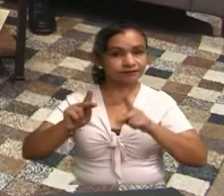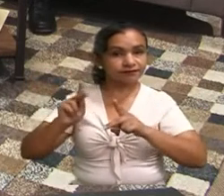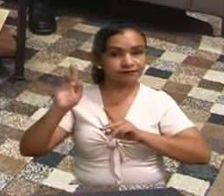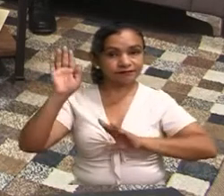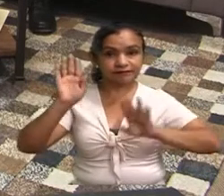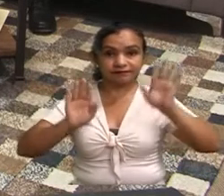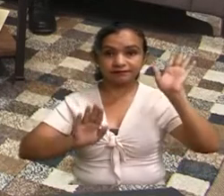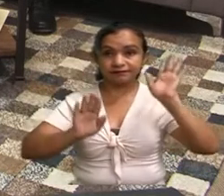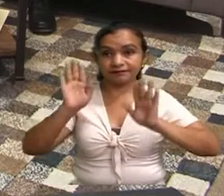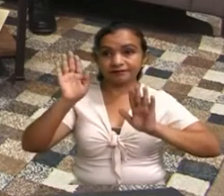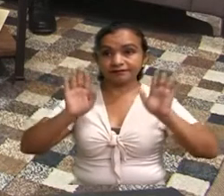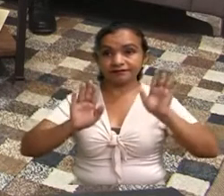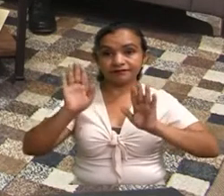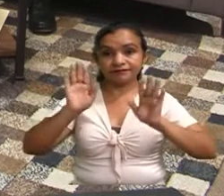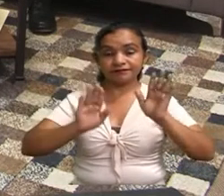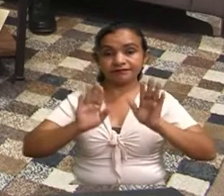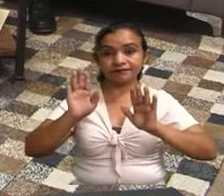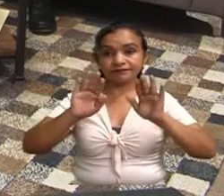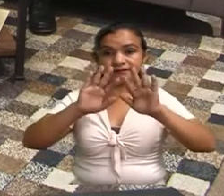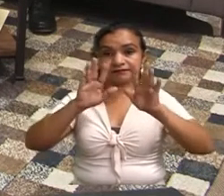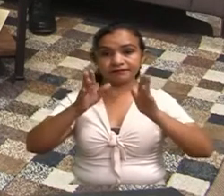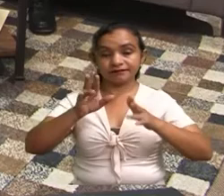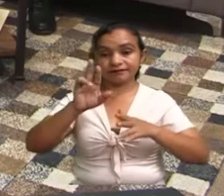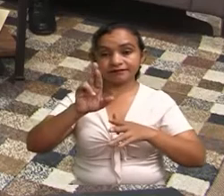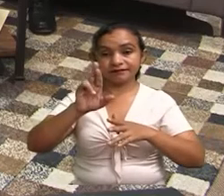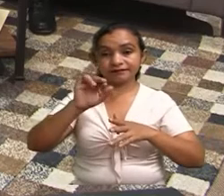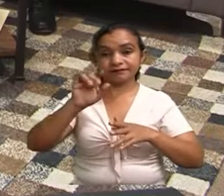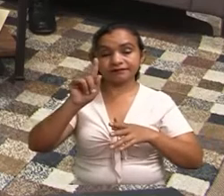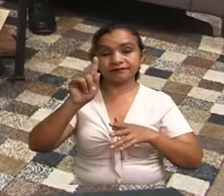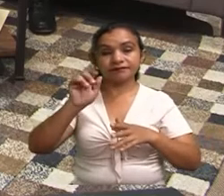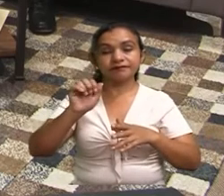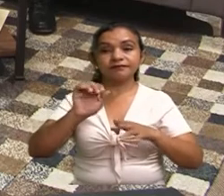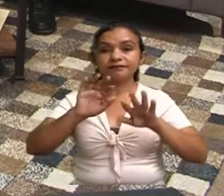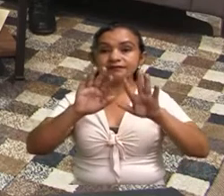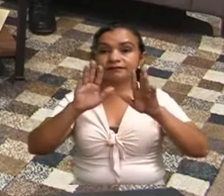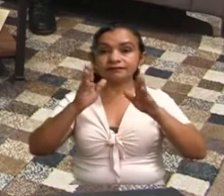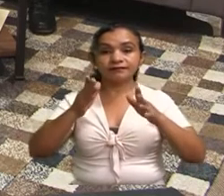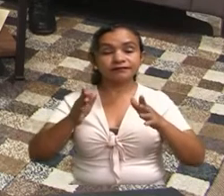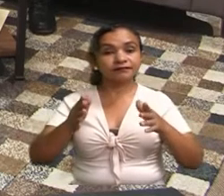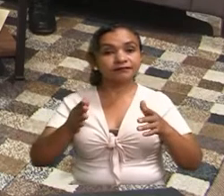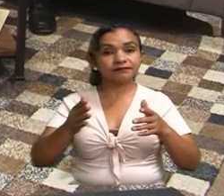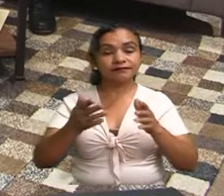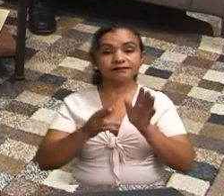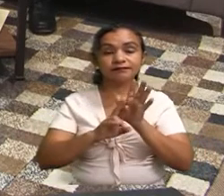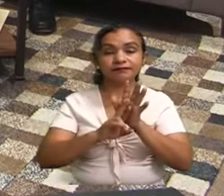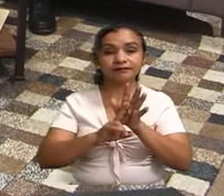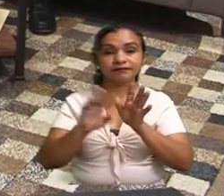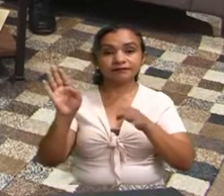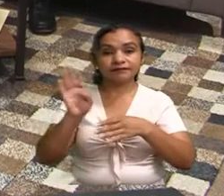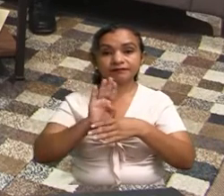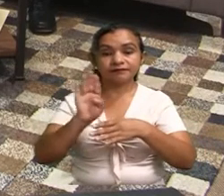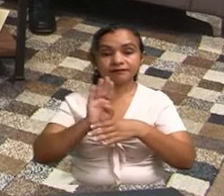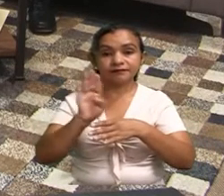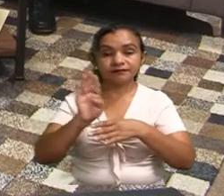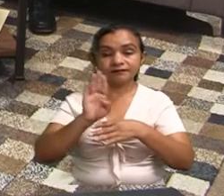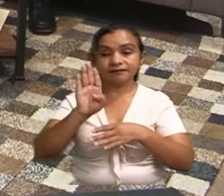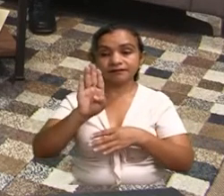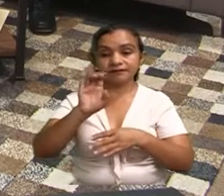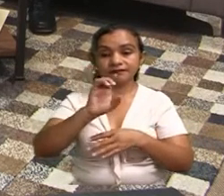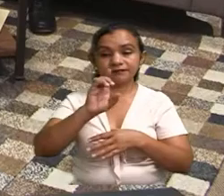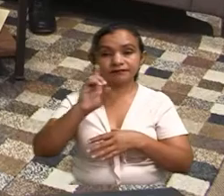tener la participación de la señora Rita Sesti, que es representante del Banco mundial para el tema